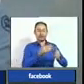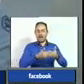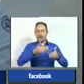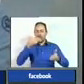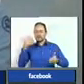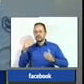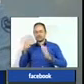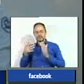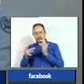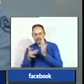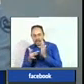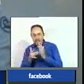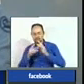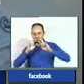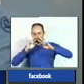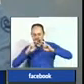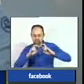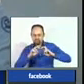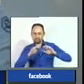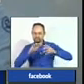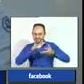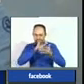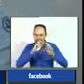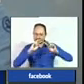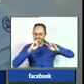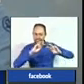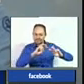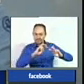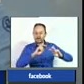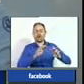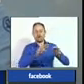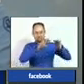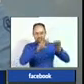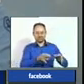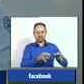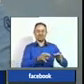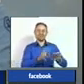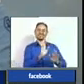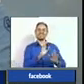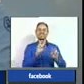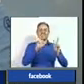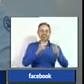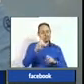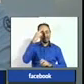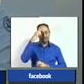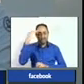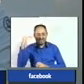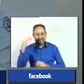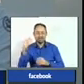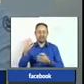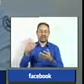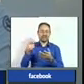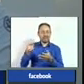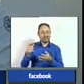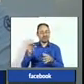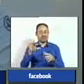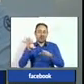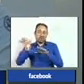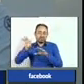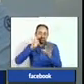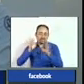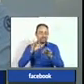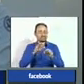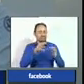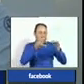científicamente diseñado, técnicamente diseñado. No debe responder a cuestiones políticas, no debe responder